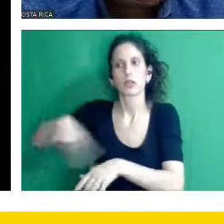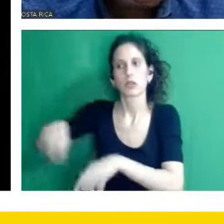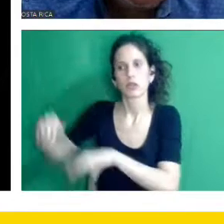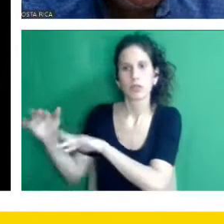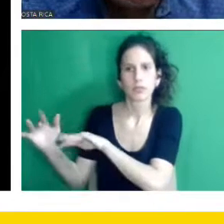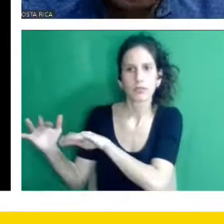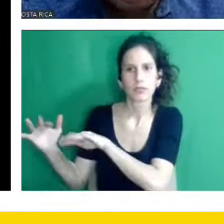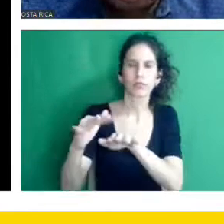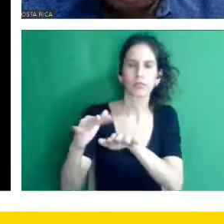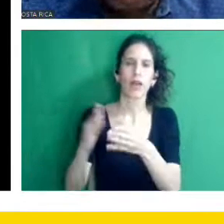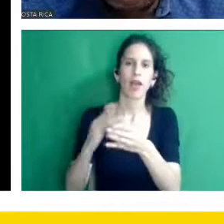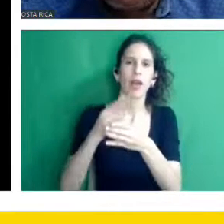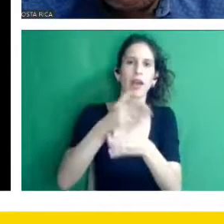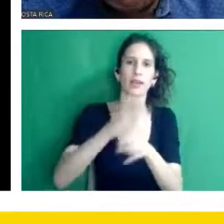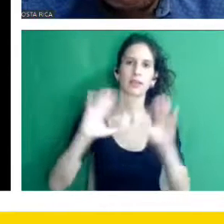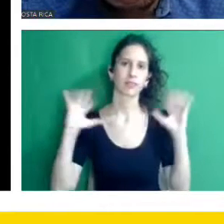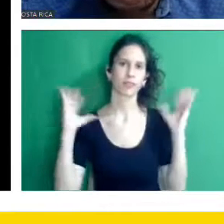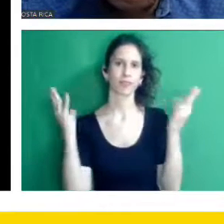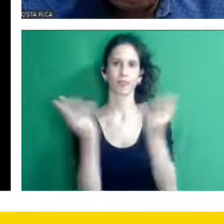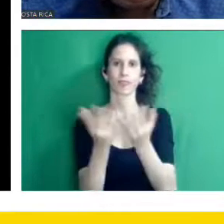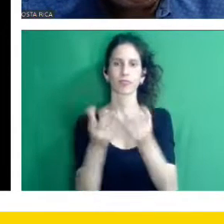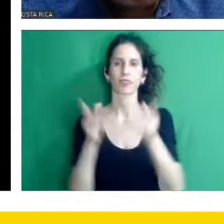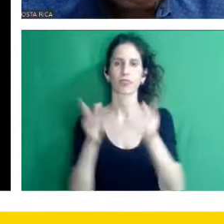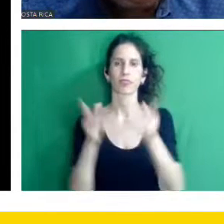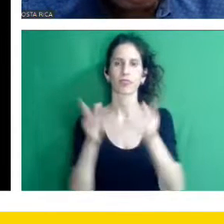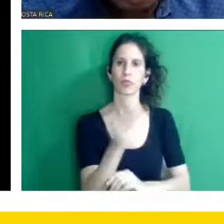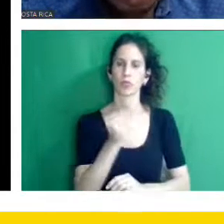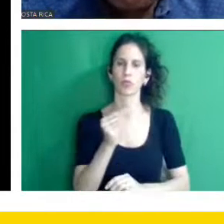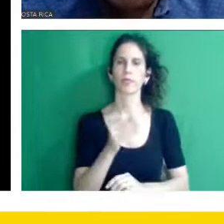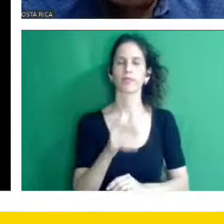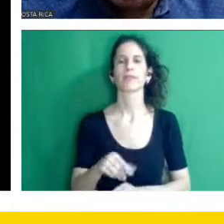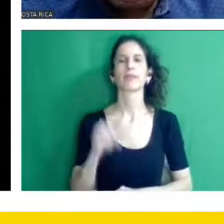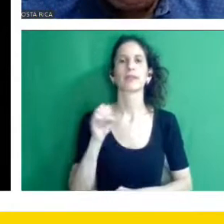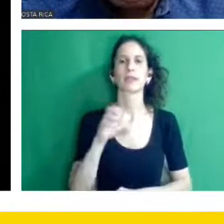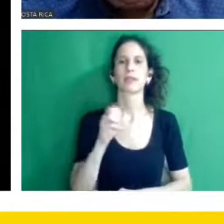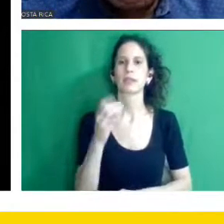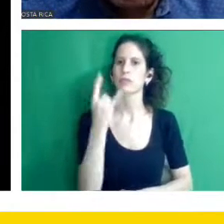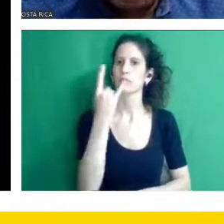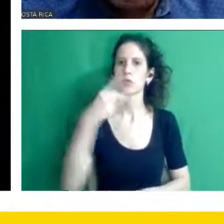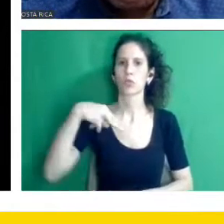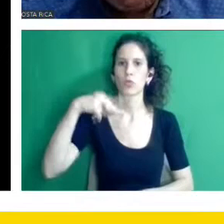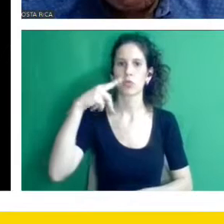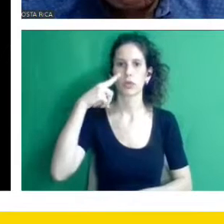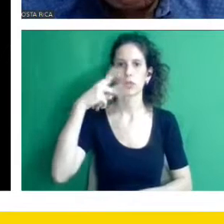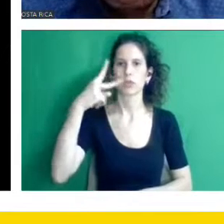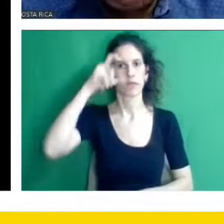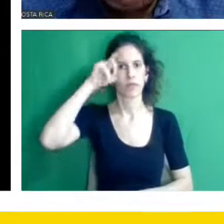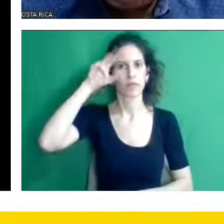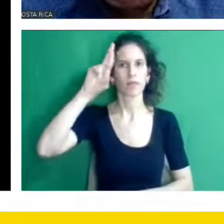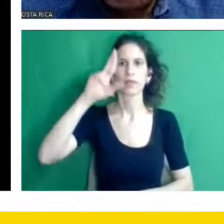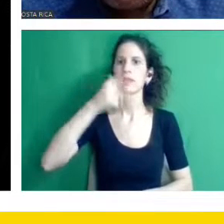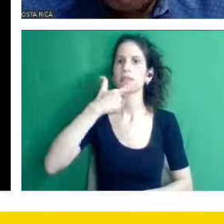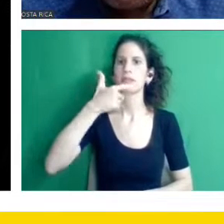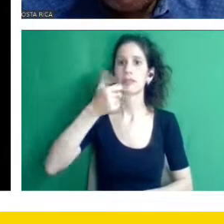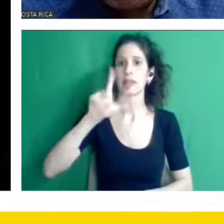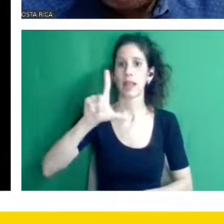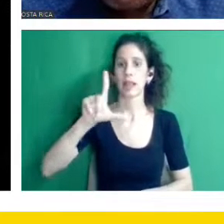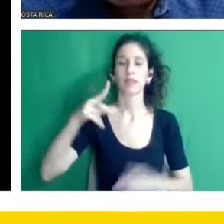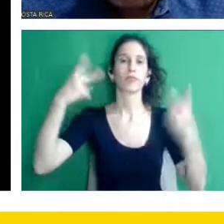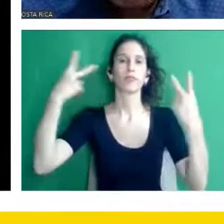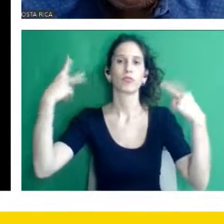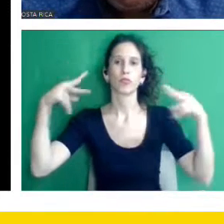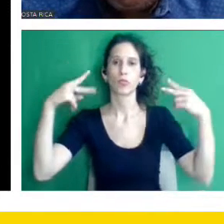accesibilidad universal lleva un proyecto de turismo accesible y a su vez también la oportunidad también de empleabilidad y de una